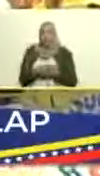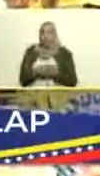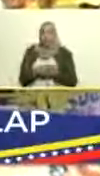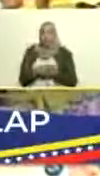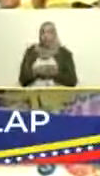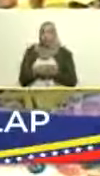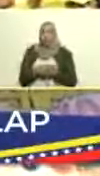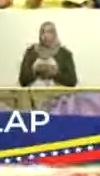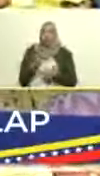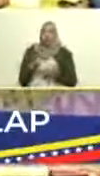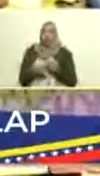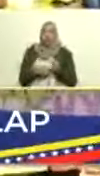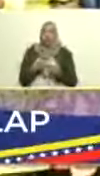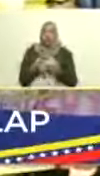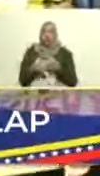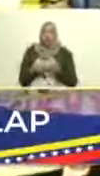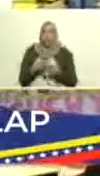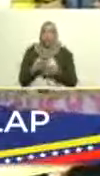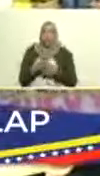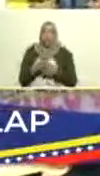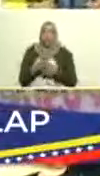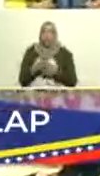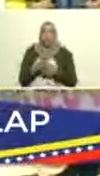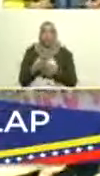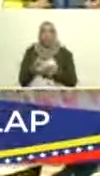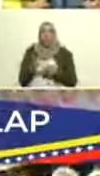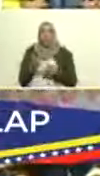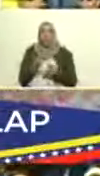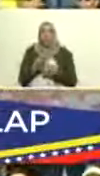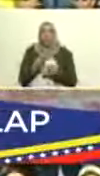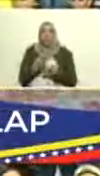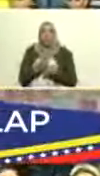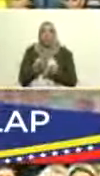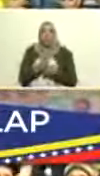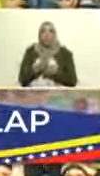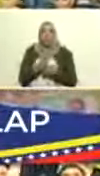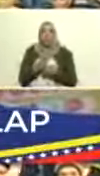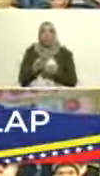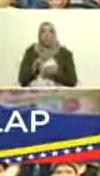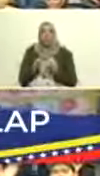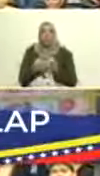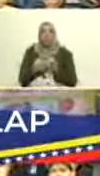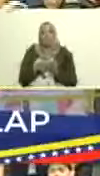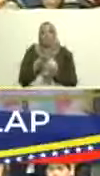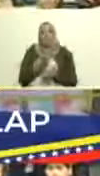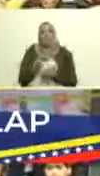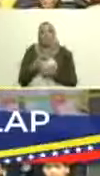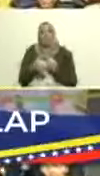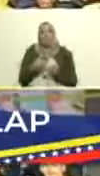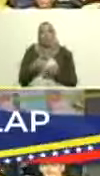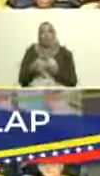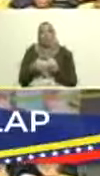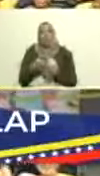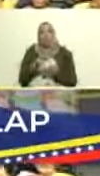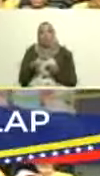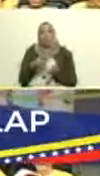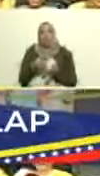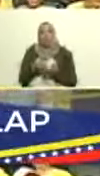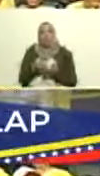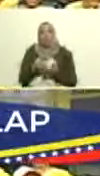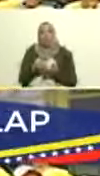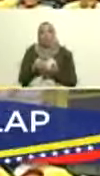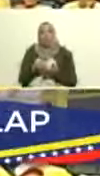El programa Trabuco CLAP, que viene a complementar ese 100% de producción nacional que usted